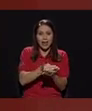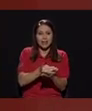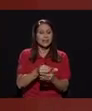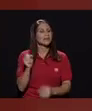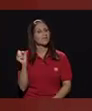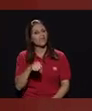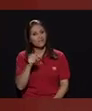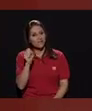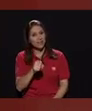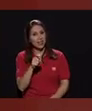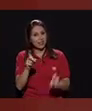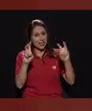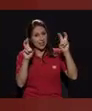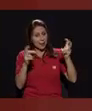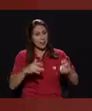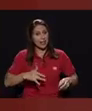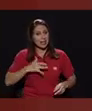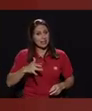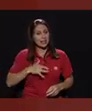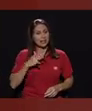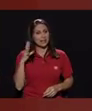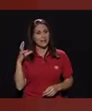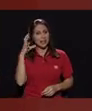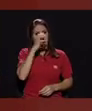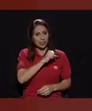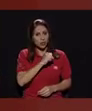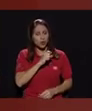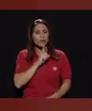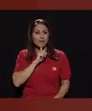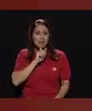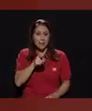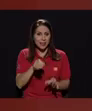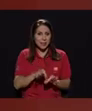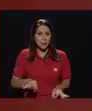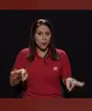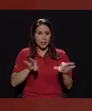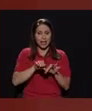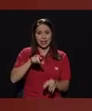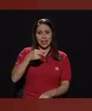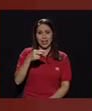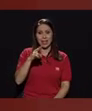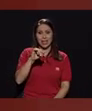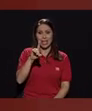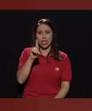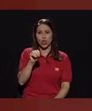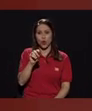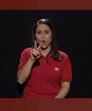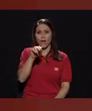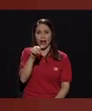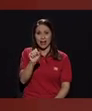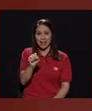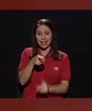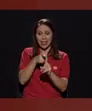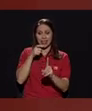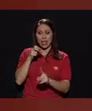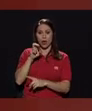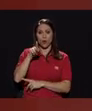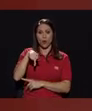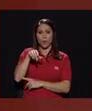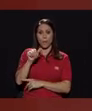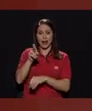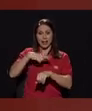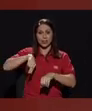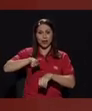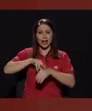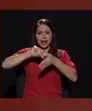de la sensibilización, eso es realmente importante. Guido Vargas de UPA Nacional hizo énfasis en